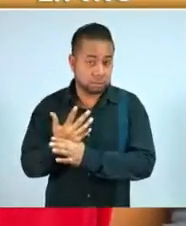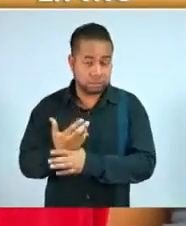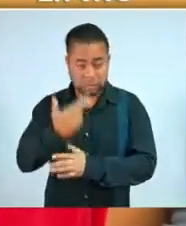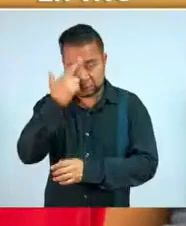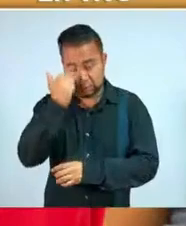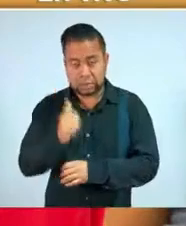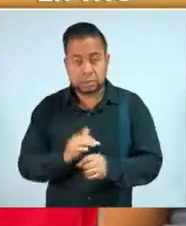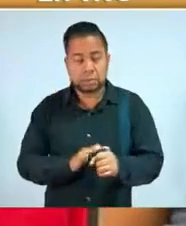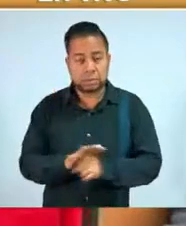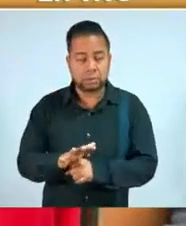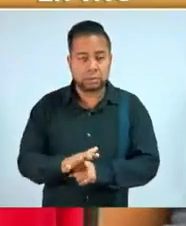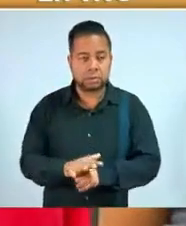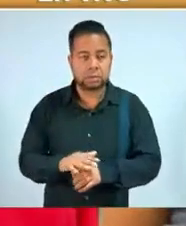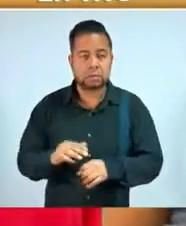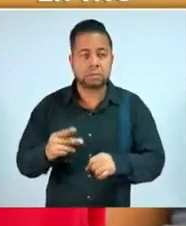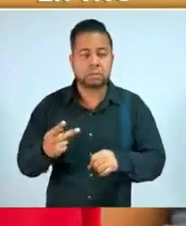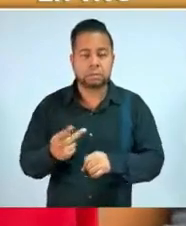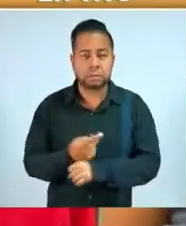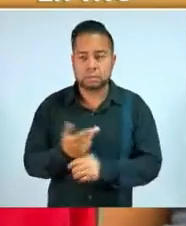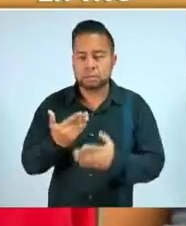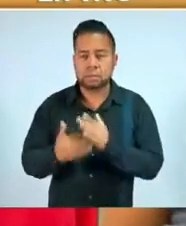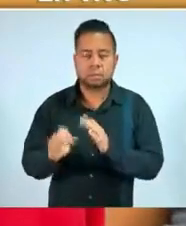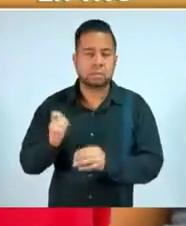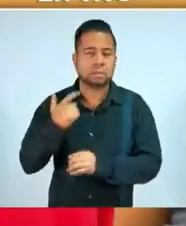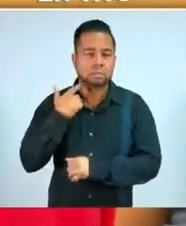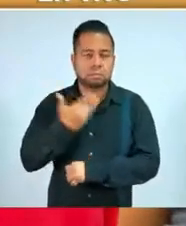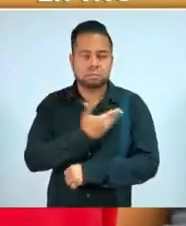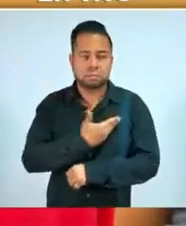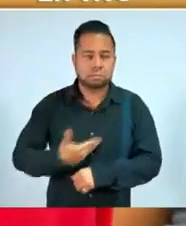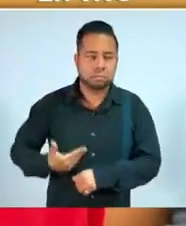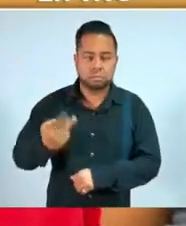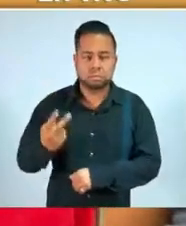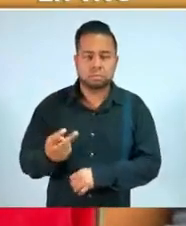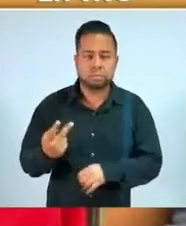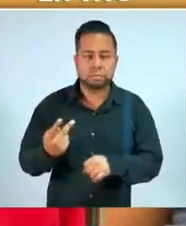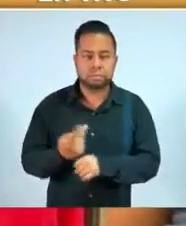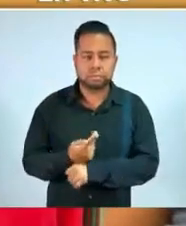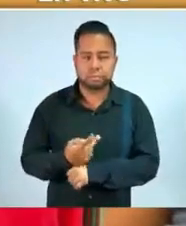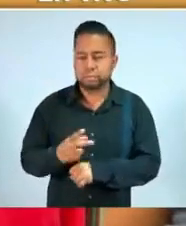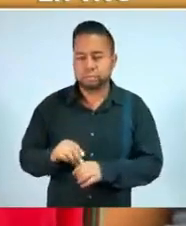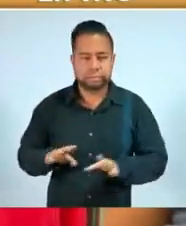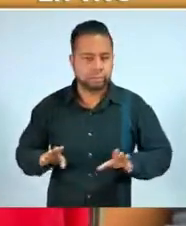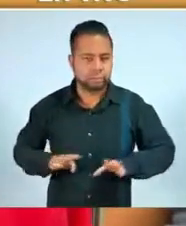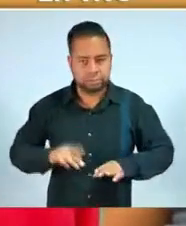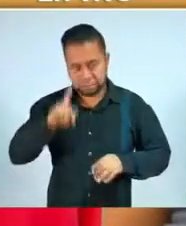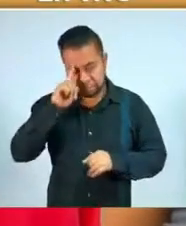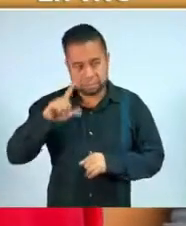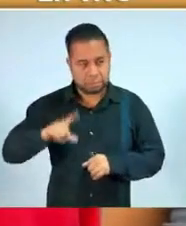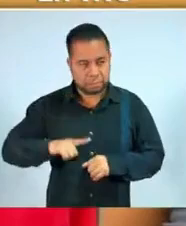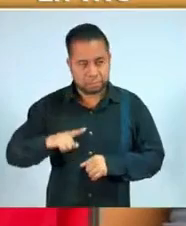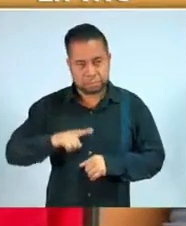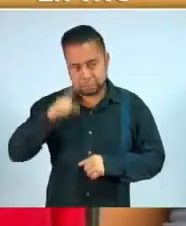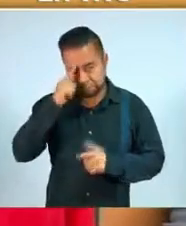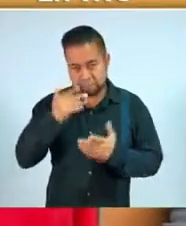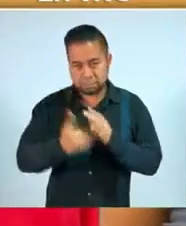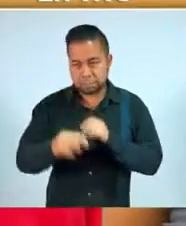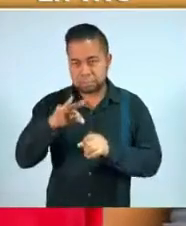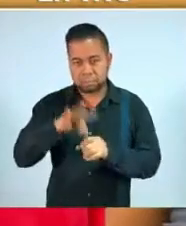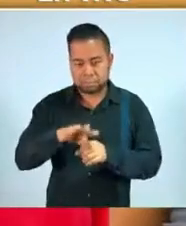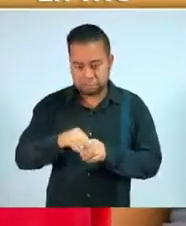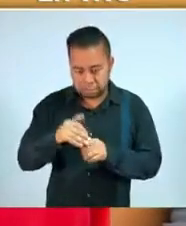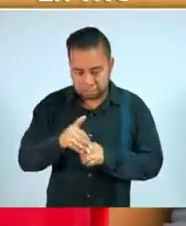porque resulta que la hoy expresidenta pues es un elemento que no le conviene al gobierno para ahora en el proceso